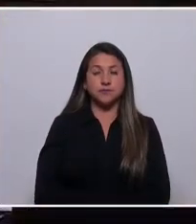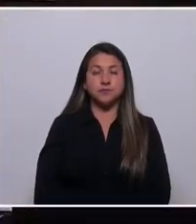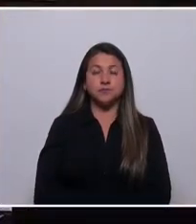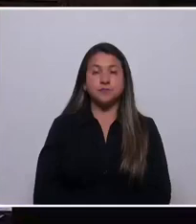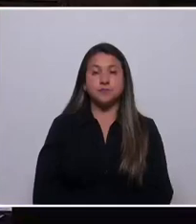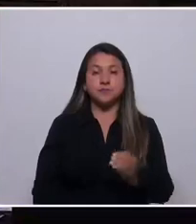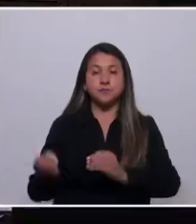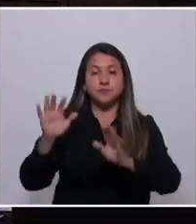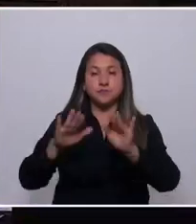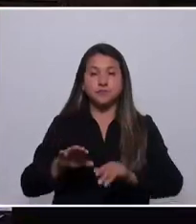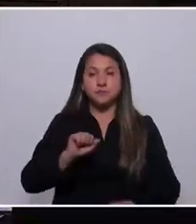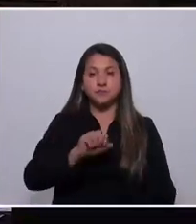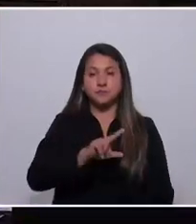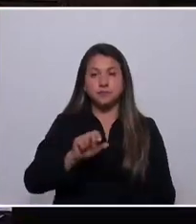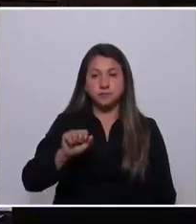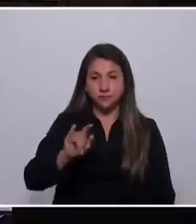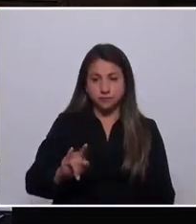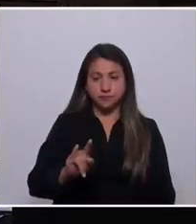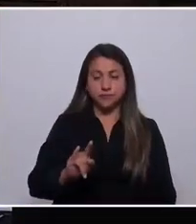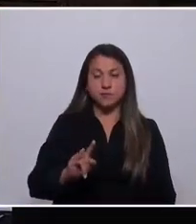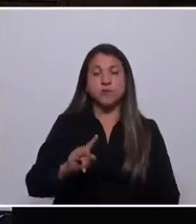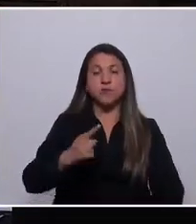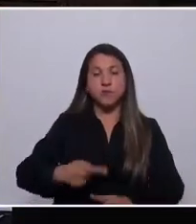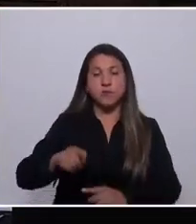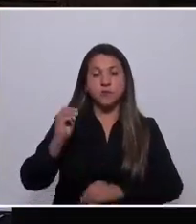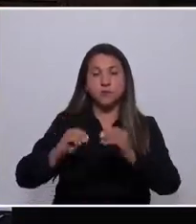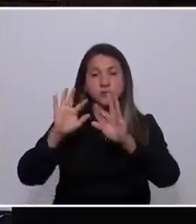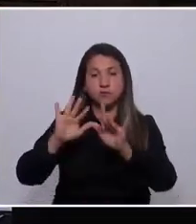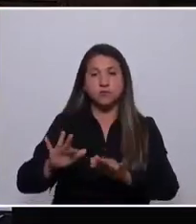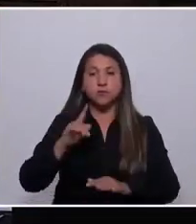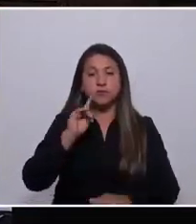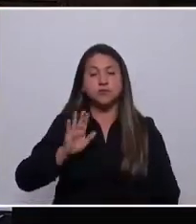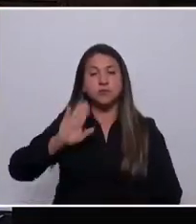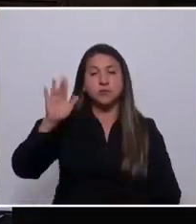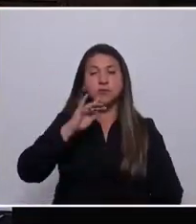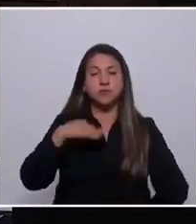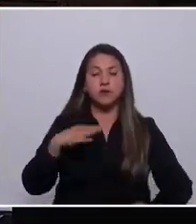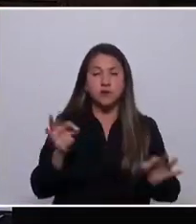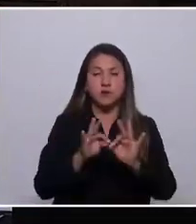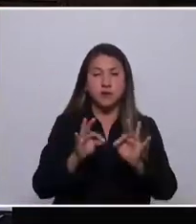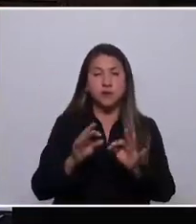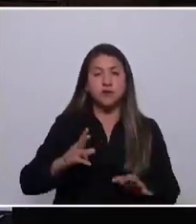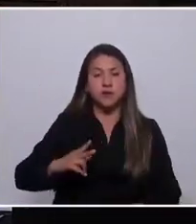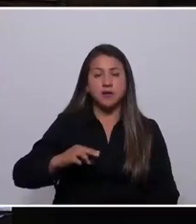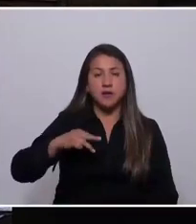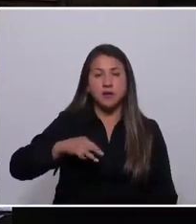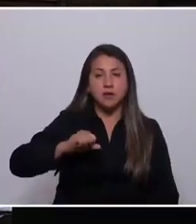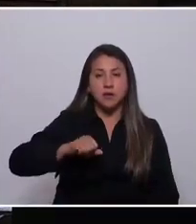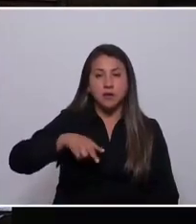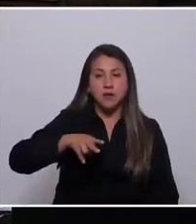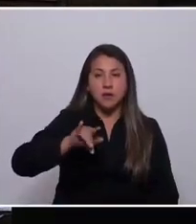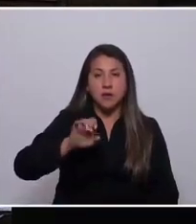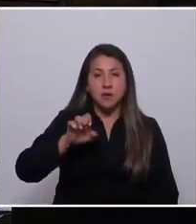formulada por el señor Arrau y otros autores y autoras. Tiene la palabra el señor Manuel Osandón.